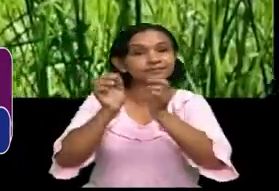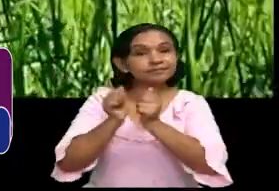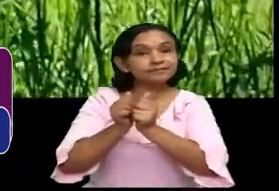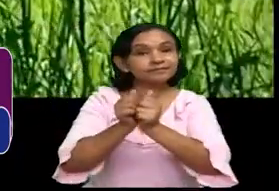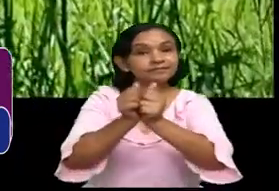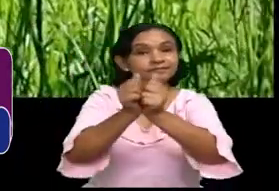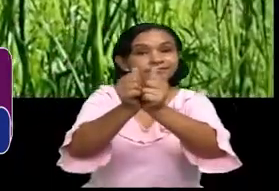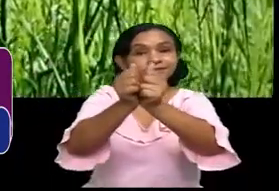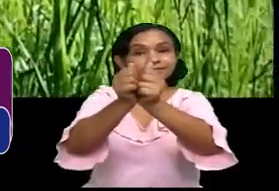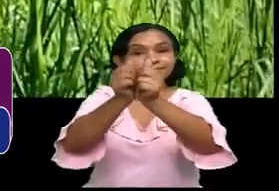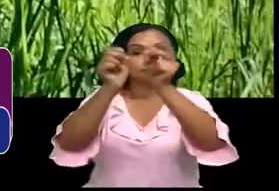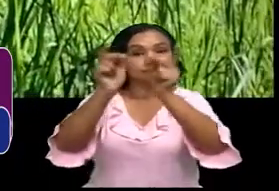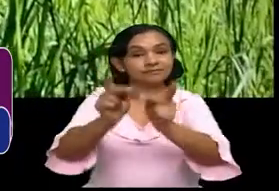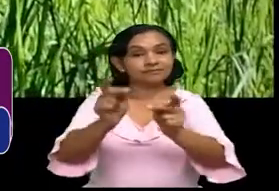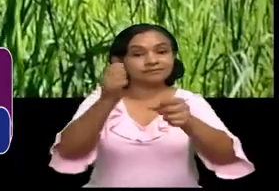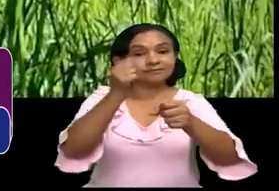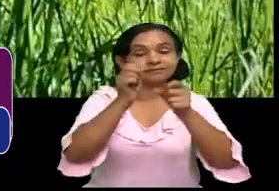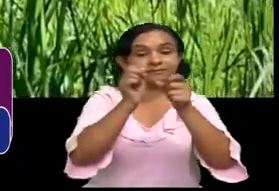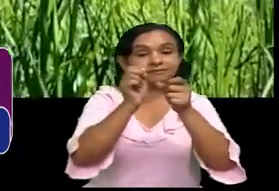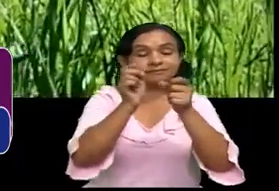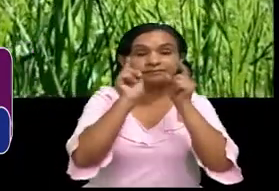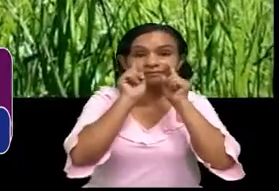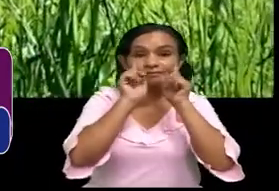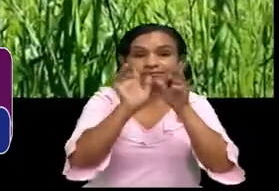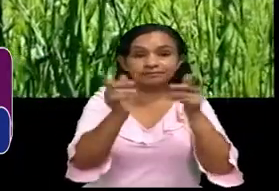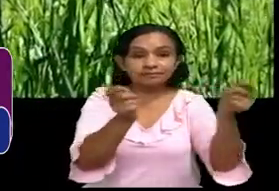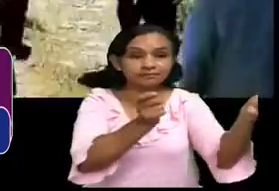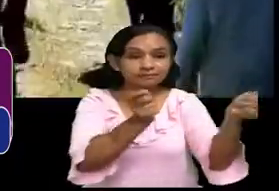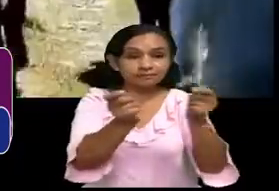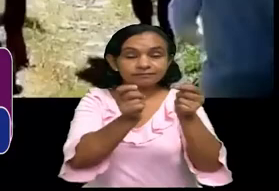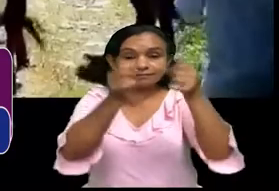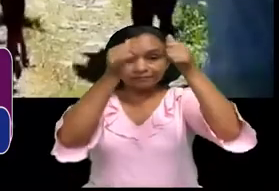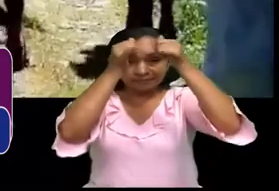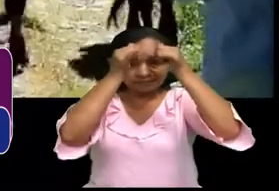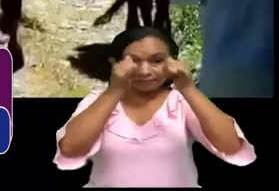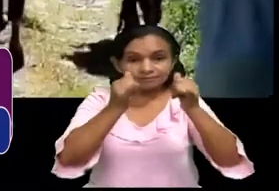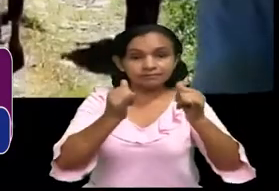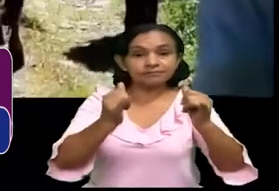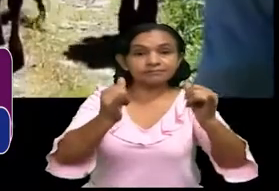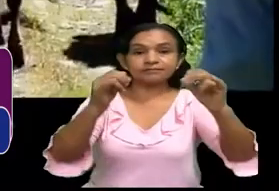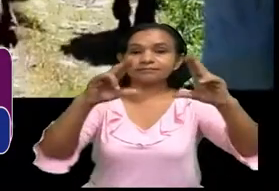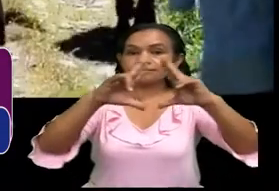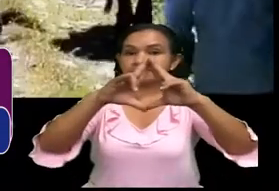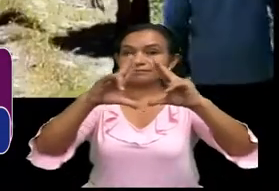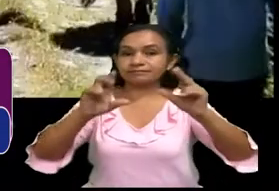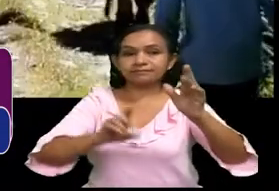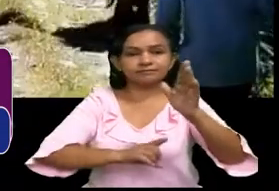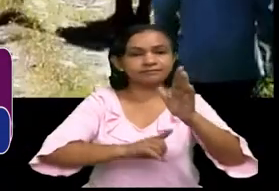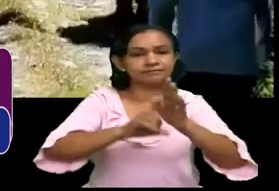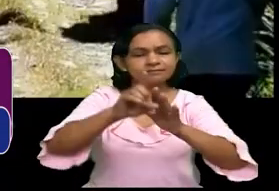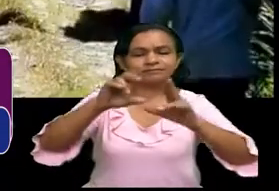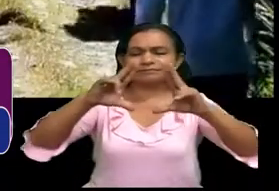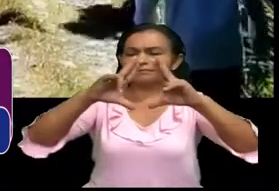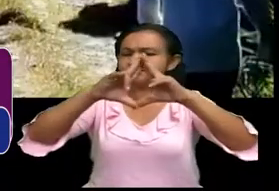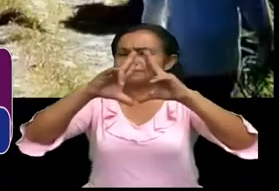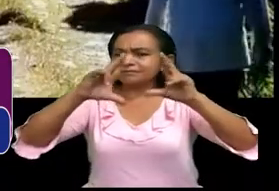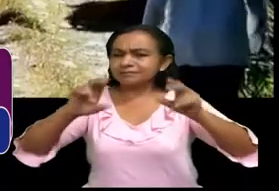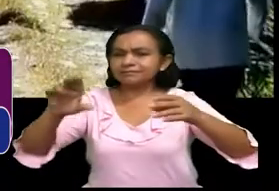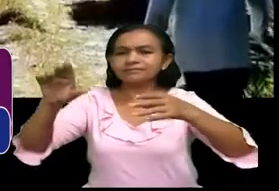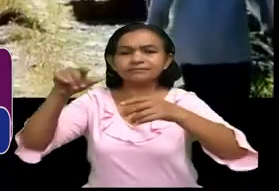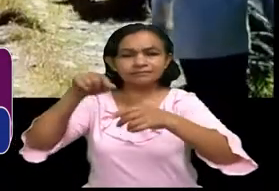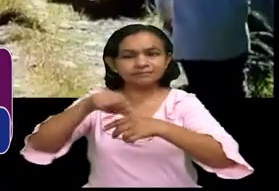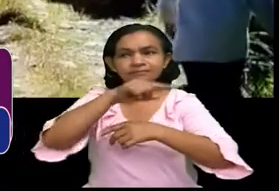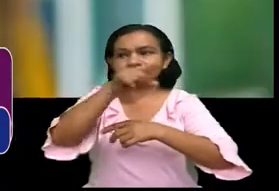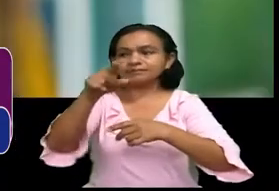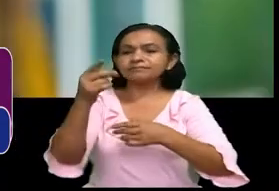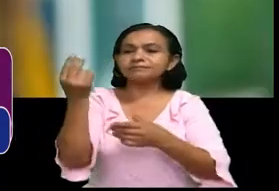para los productores? Porque si bien es cierto, usted menciona una particularidad en Nicaragua, y es que la ganadería se desarrolla en todo el territorio nacional, también es